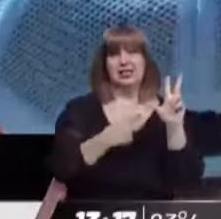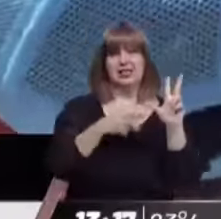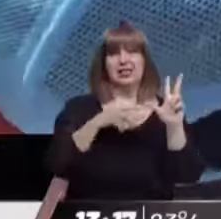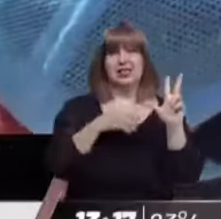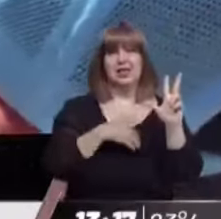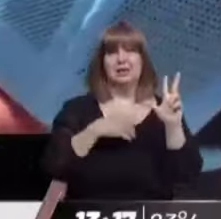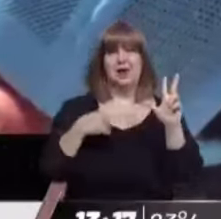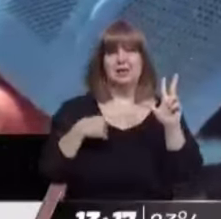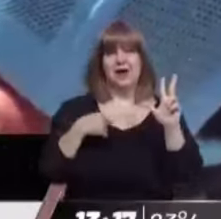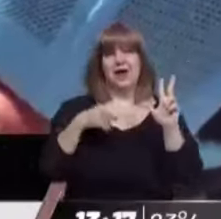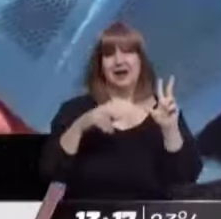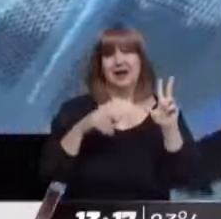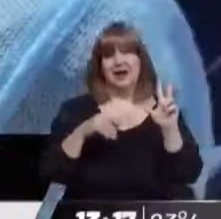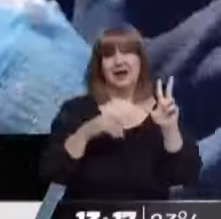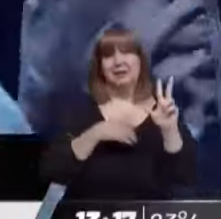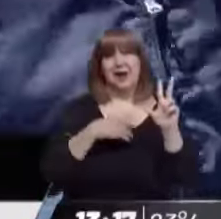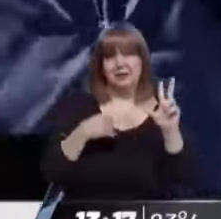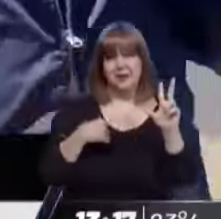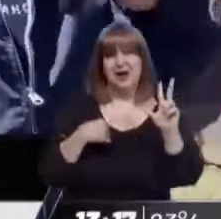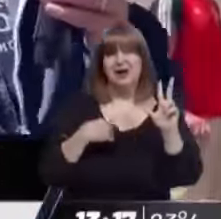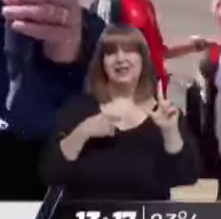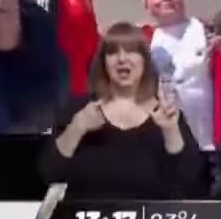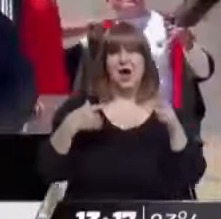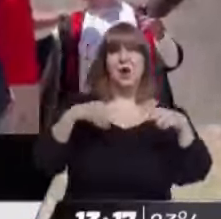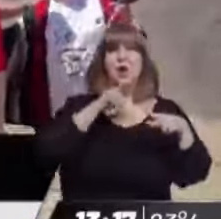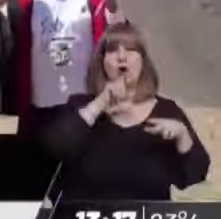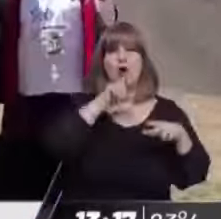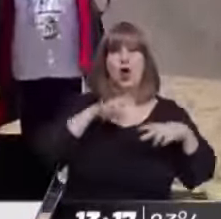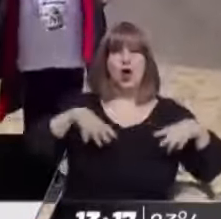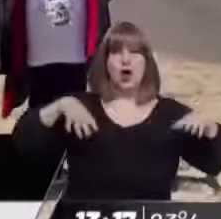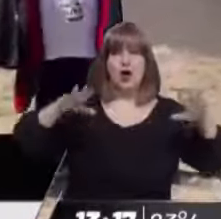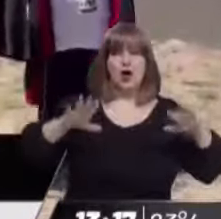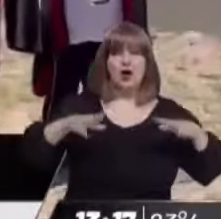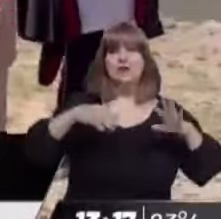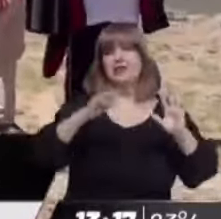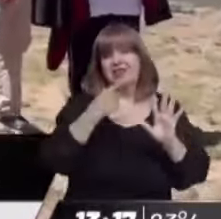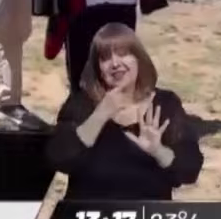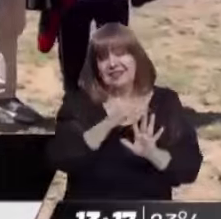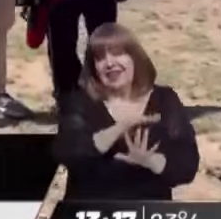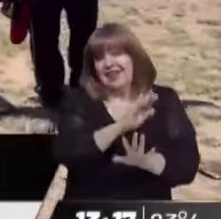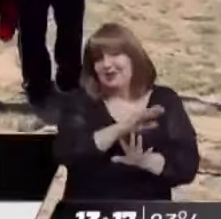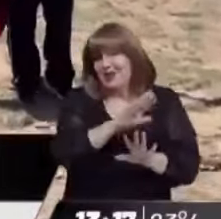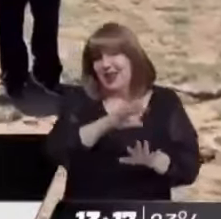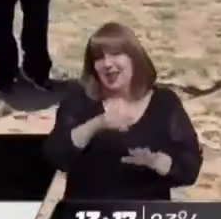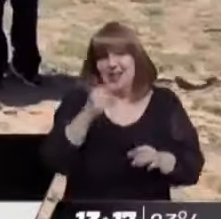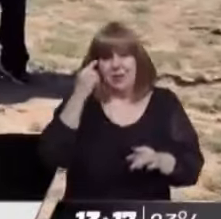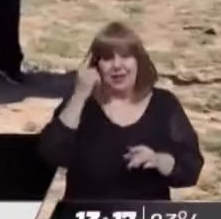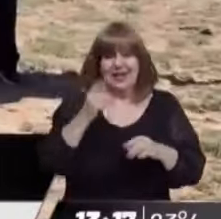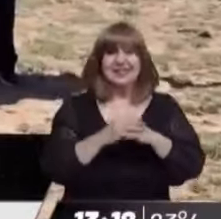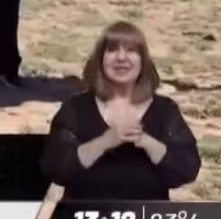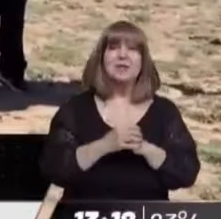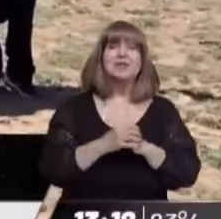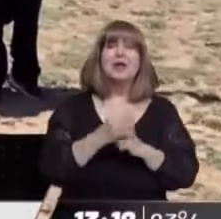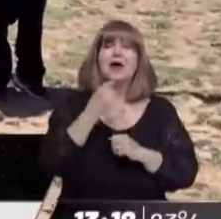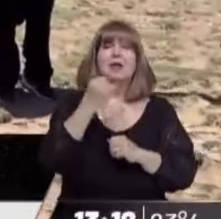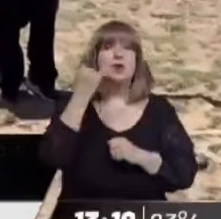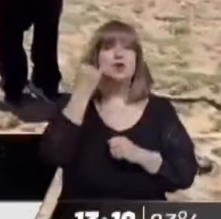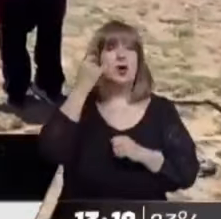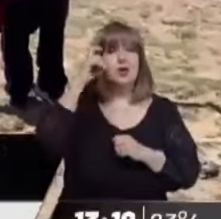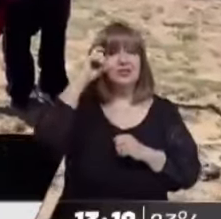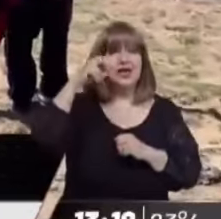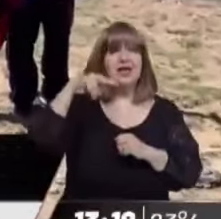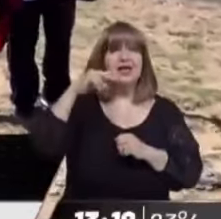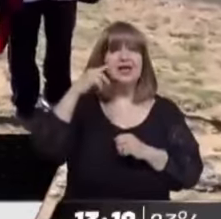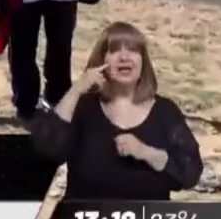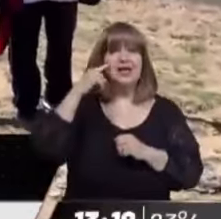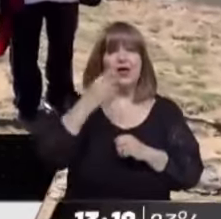gustó? Digo, bueno, quizás no le gustó chiste, nada. Un bueno, chiste, dice. ¿Qué les puedo decir? ¿Está Jennifer ahí? ¿Está Jennifer? Chico. Hermoso,